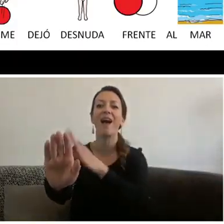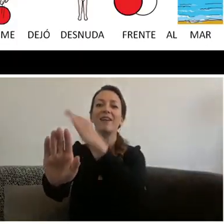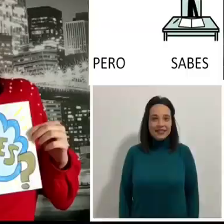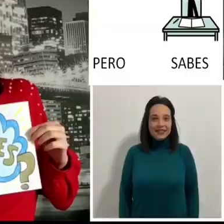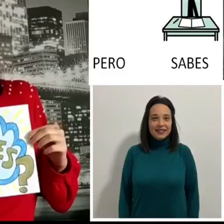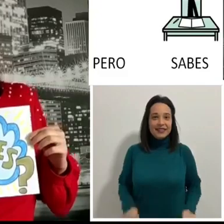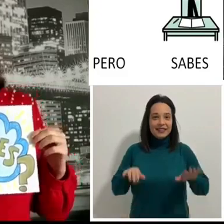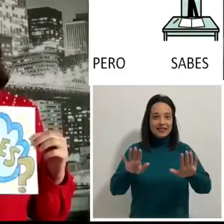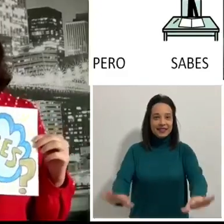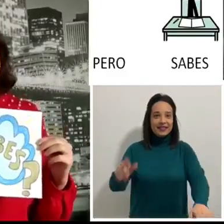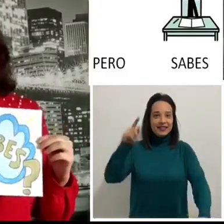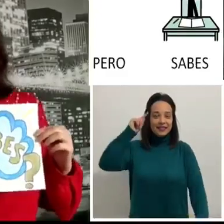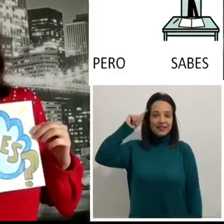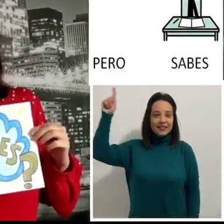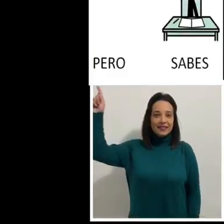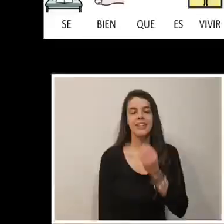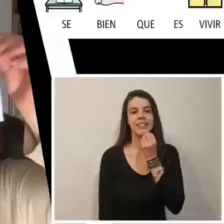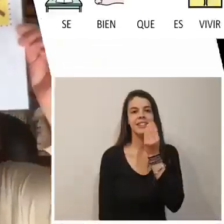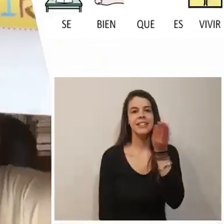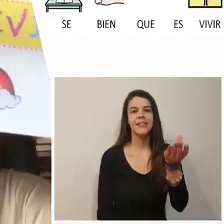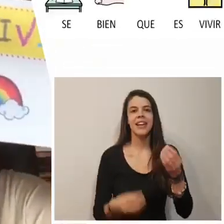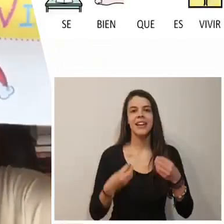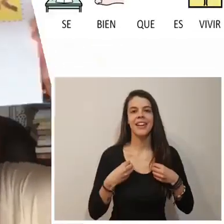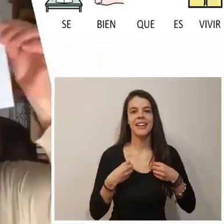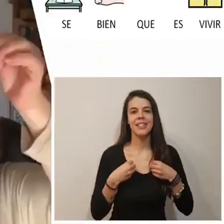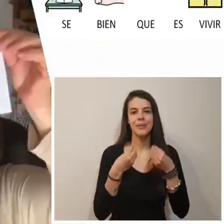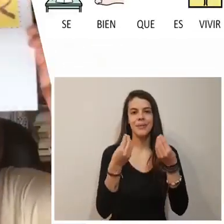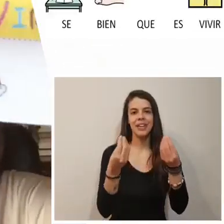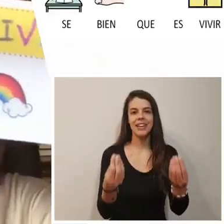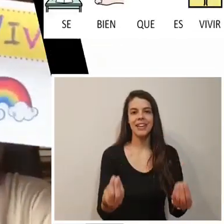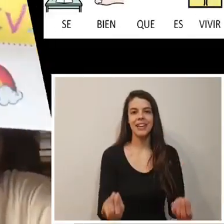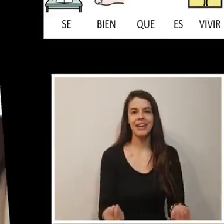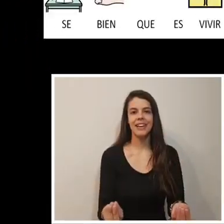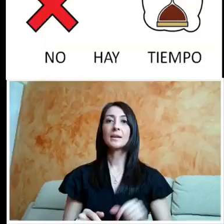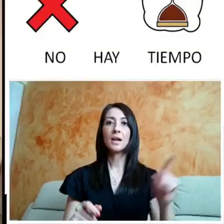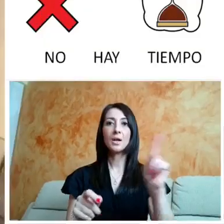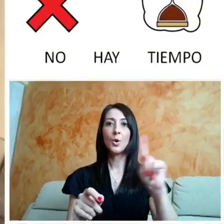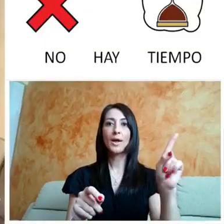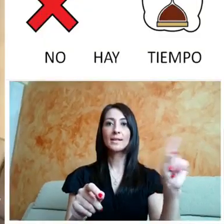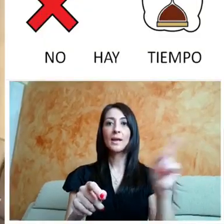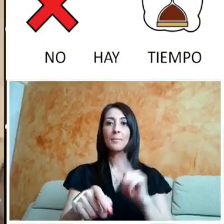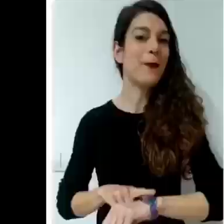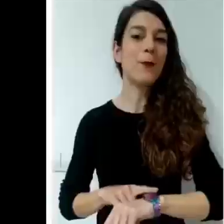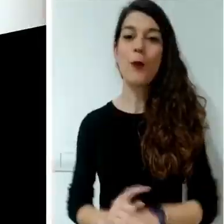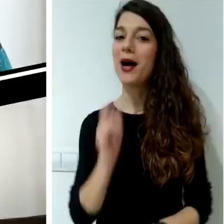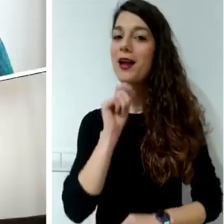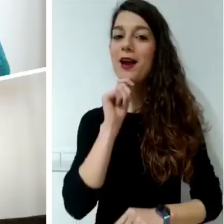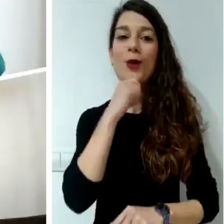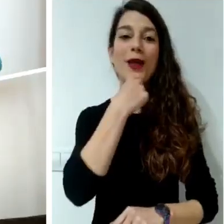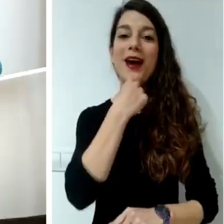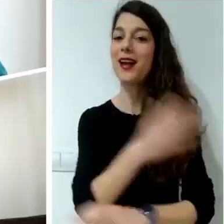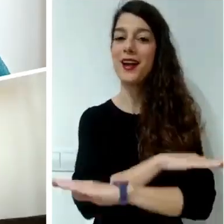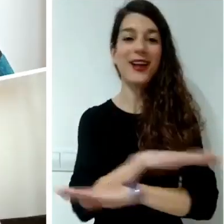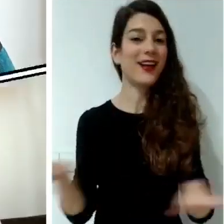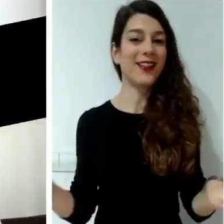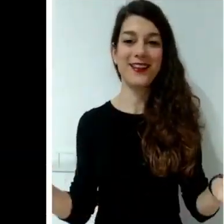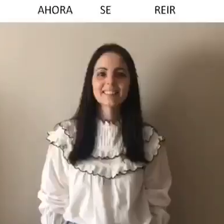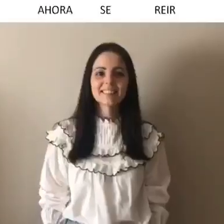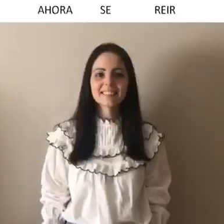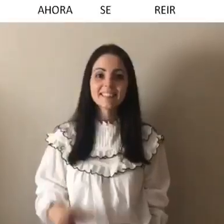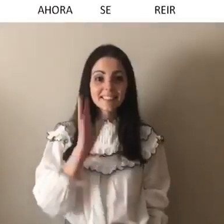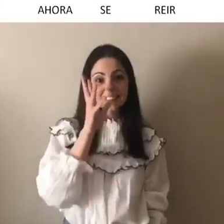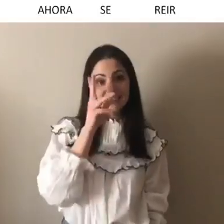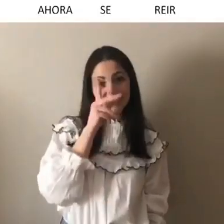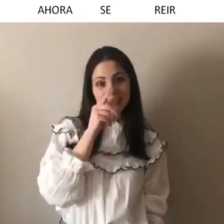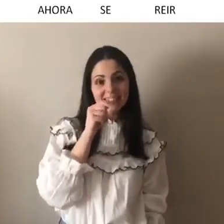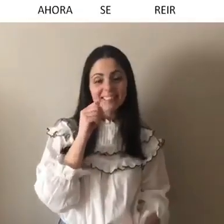mar. Pero sabes, sé bien que es vivir. No hay tiempo para odiar a nadie.